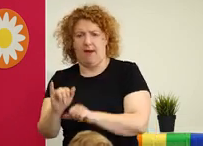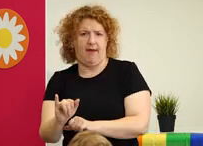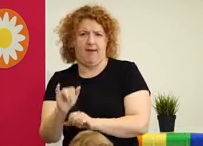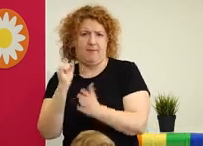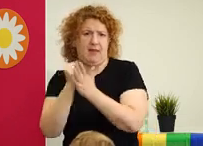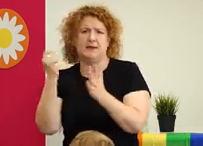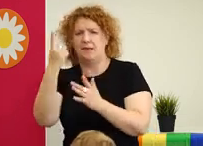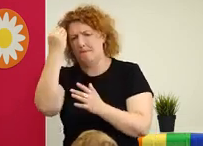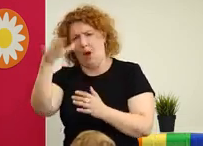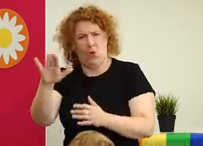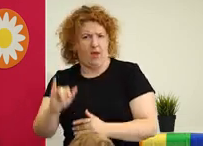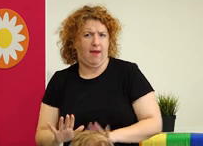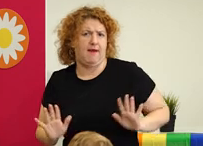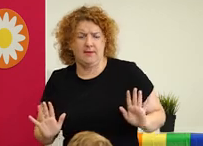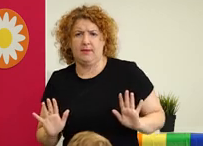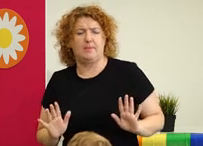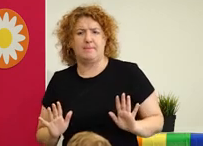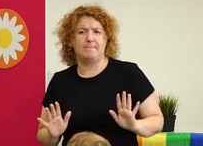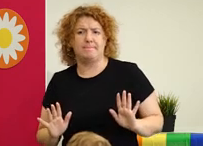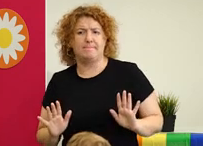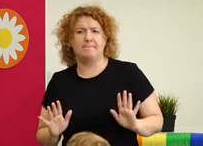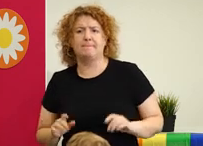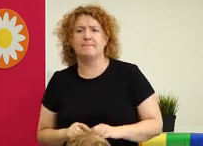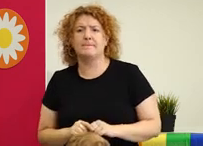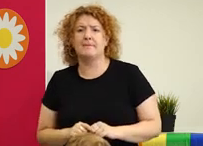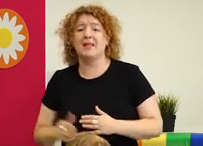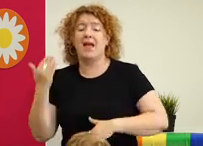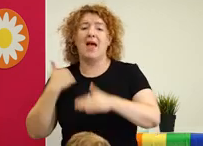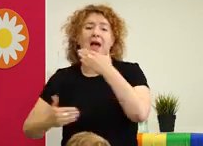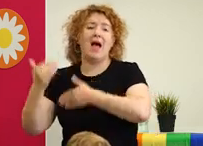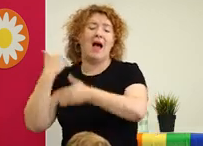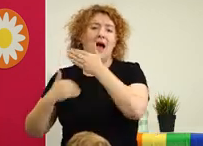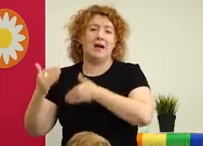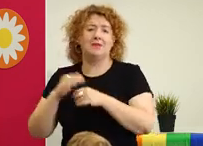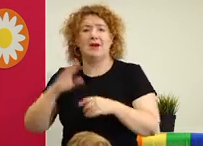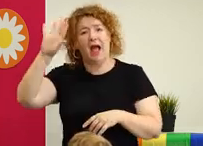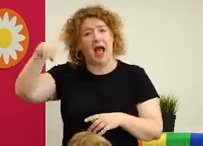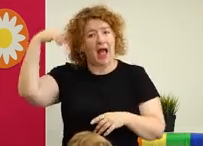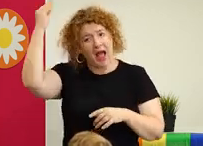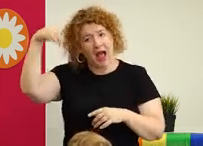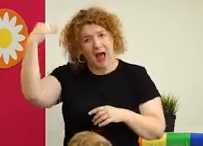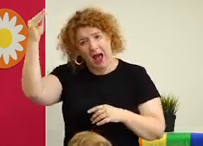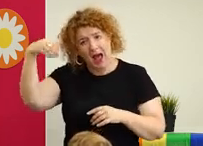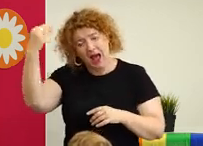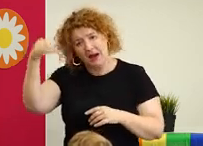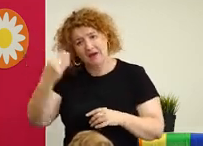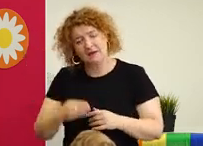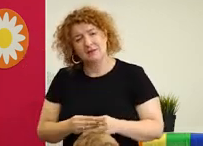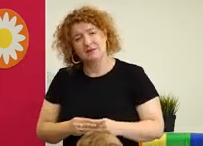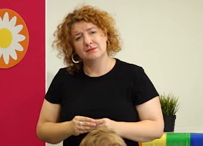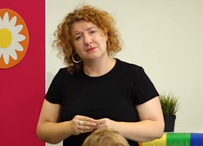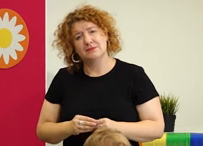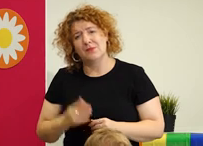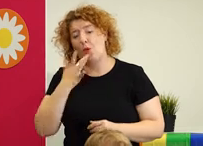mucho prejuicio que sucedió a su alrededor. En la antigüedad, lo árabe para Occidente